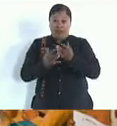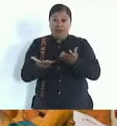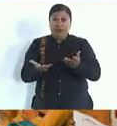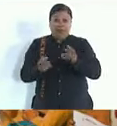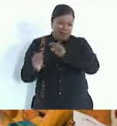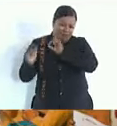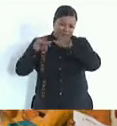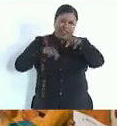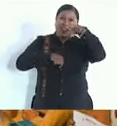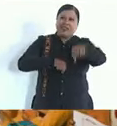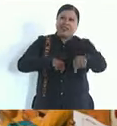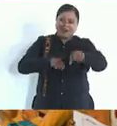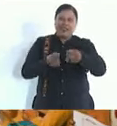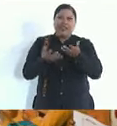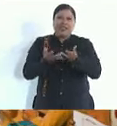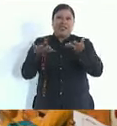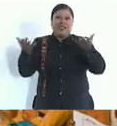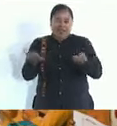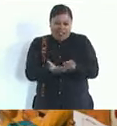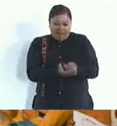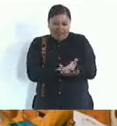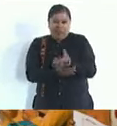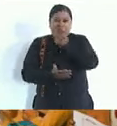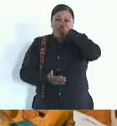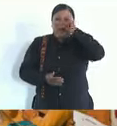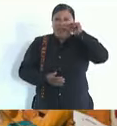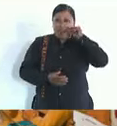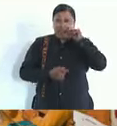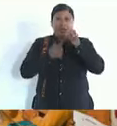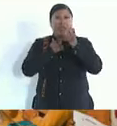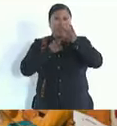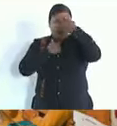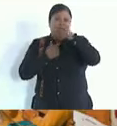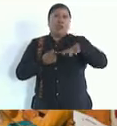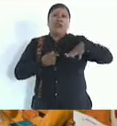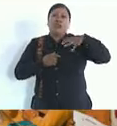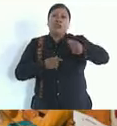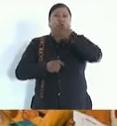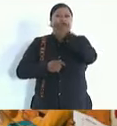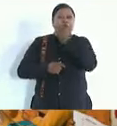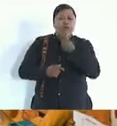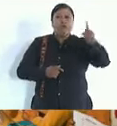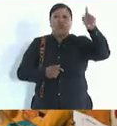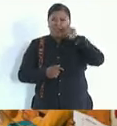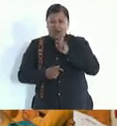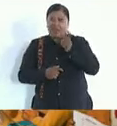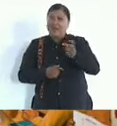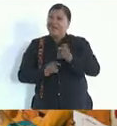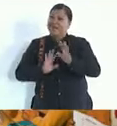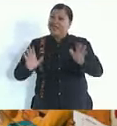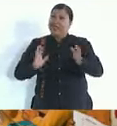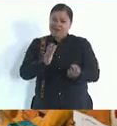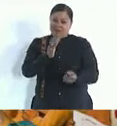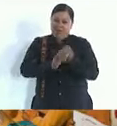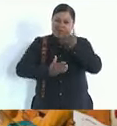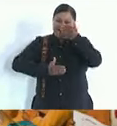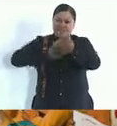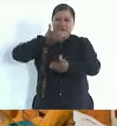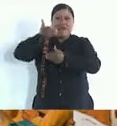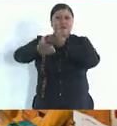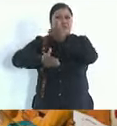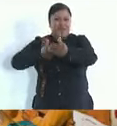tierra que vio nacer al presidente Juárez, enlaza el esfuerzo de hombres y mujeres que han hecho posible una nueva etapa